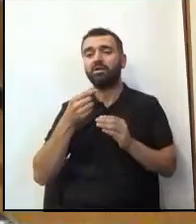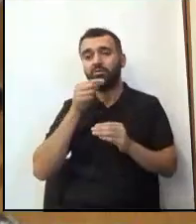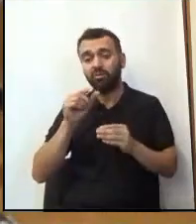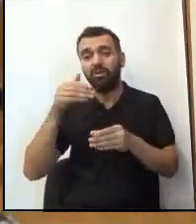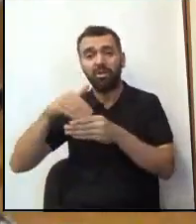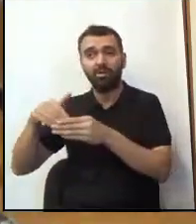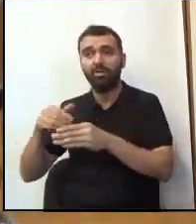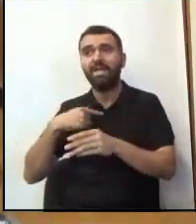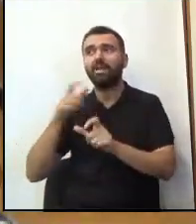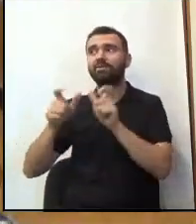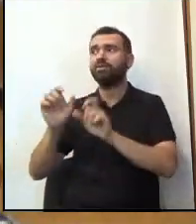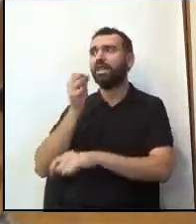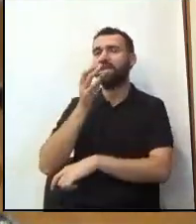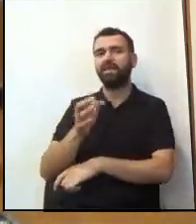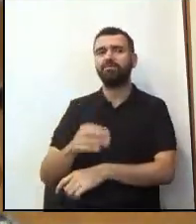gracias.